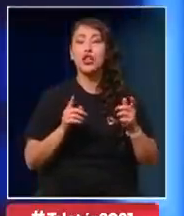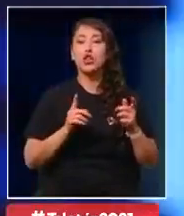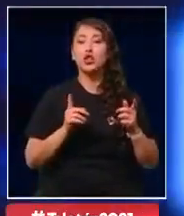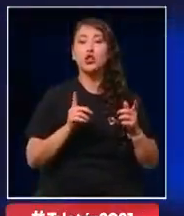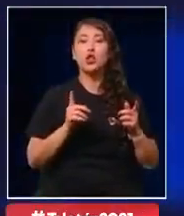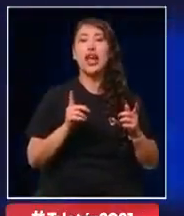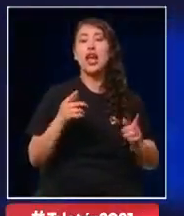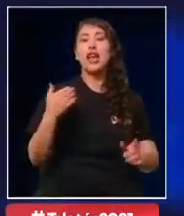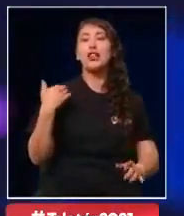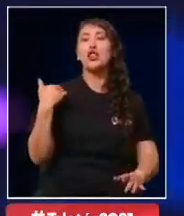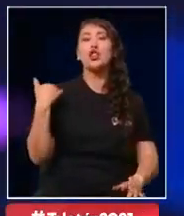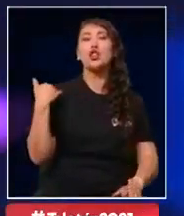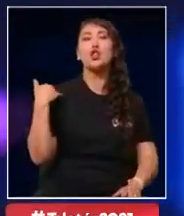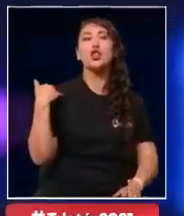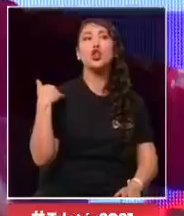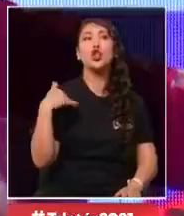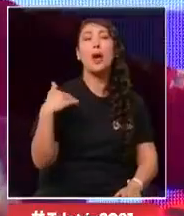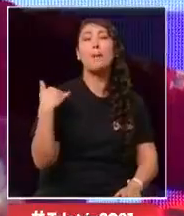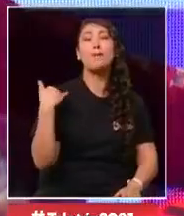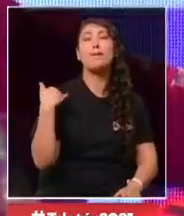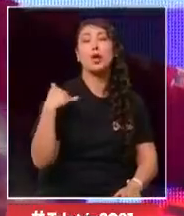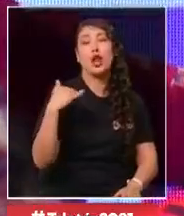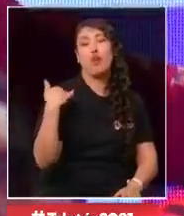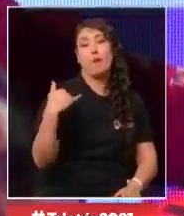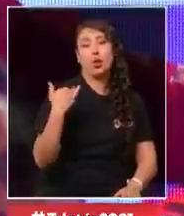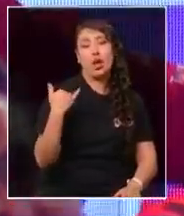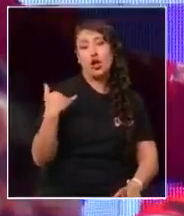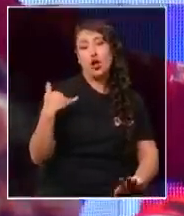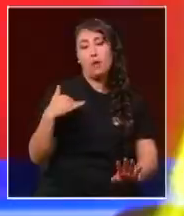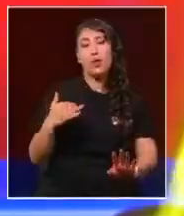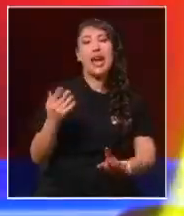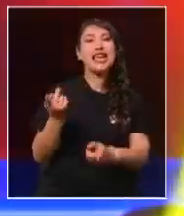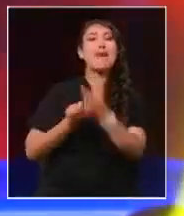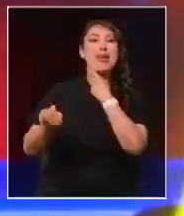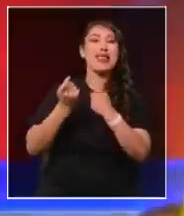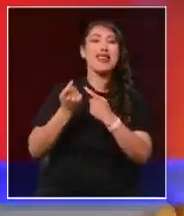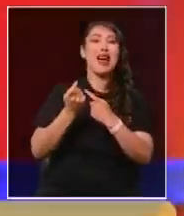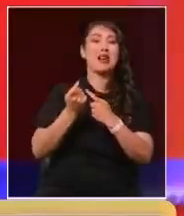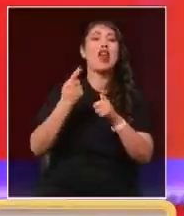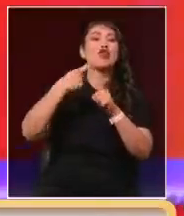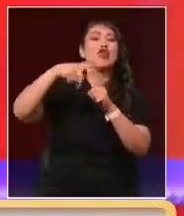No me importa que me digan a gringo culiao.